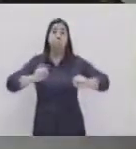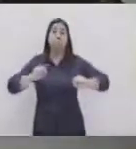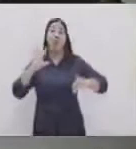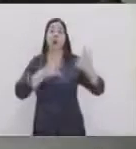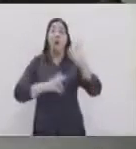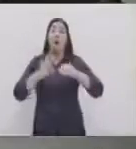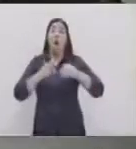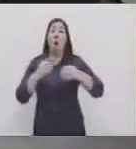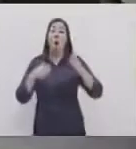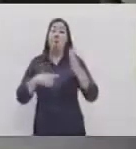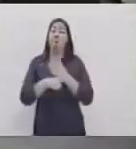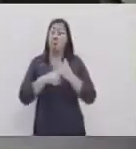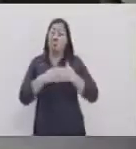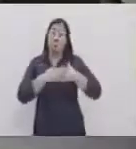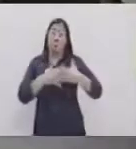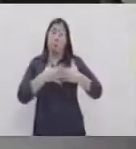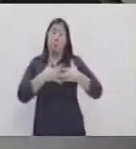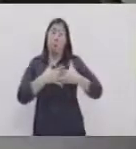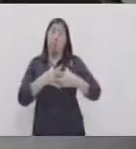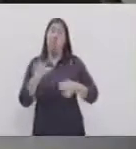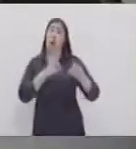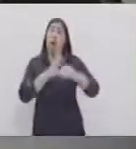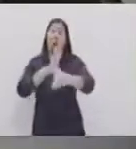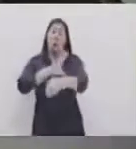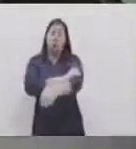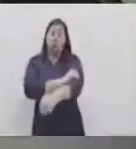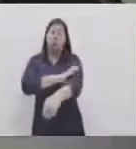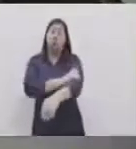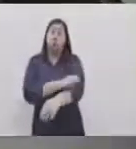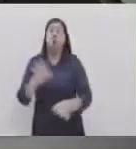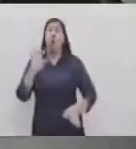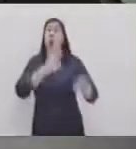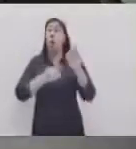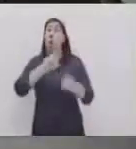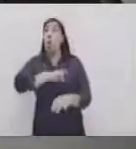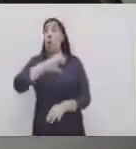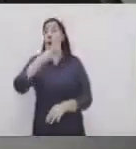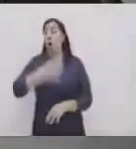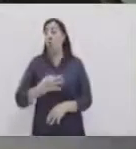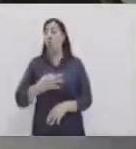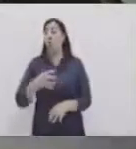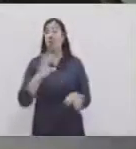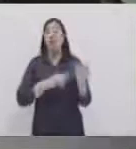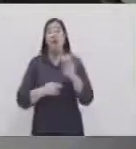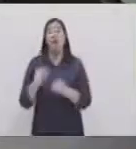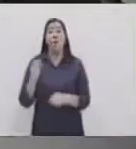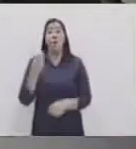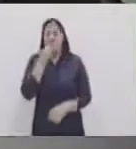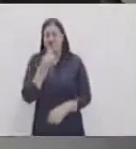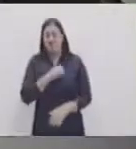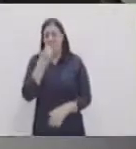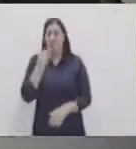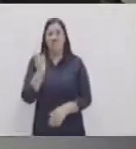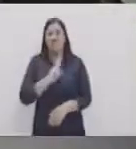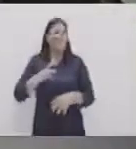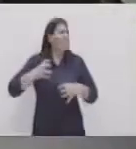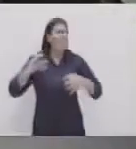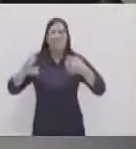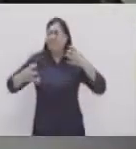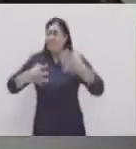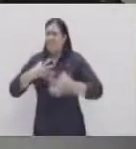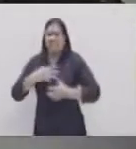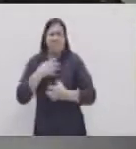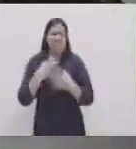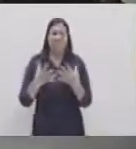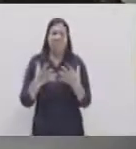cardiovasculares, problemas de atención, problemas conductuales, la falta de tolerancia y por qué no